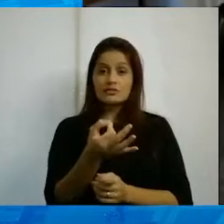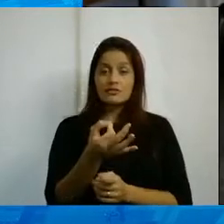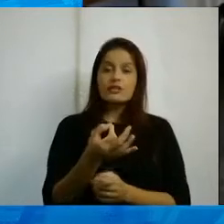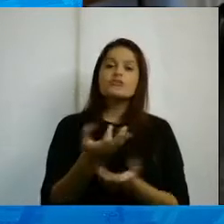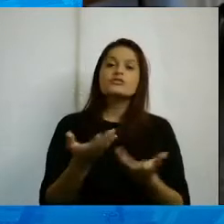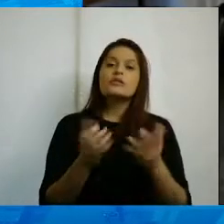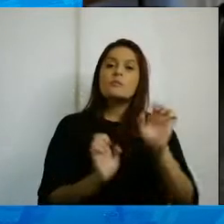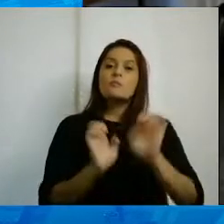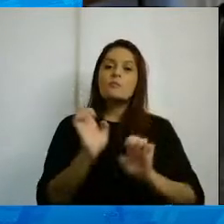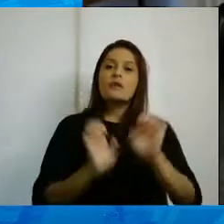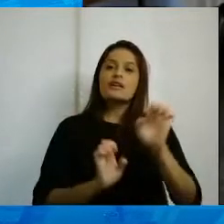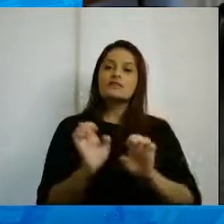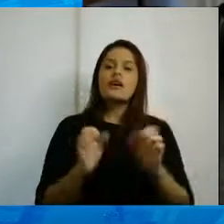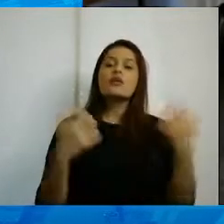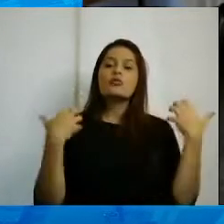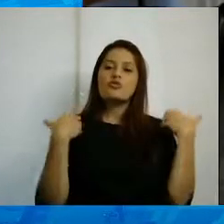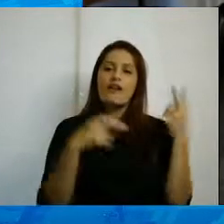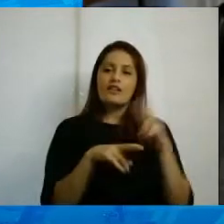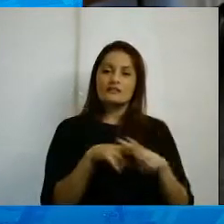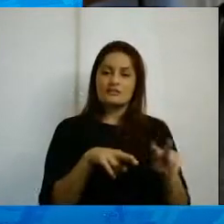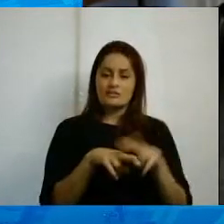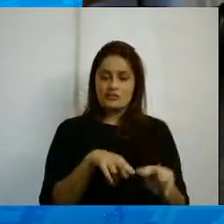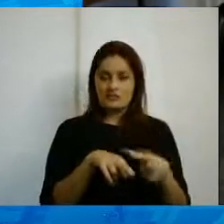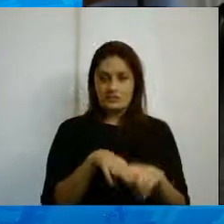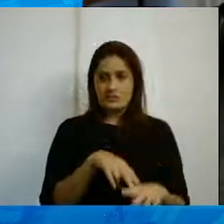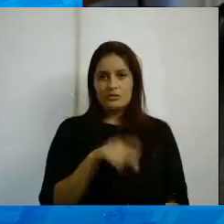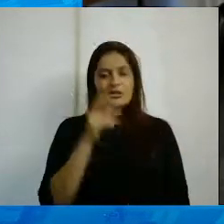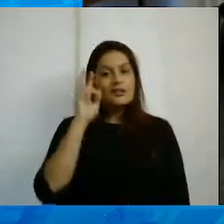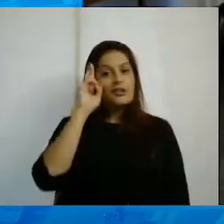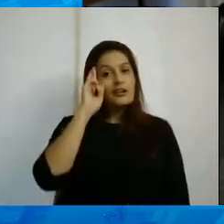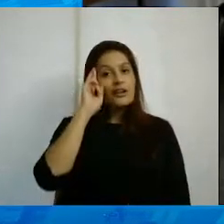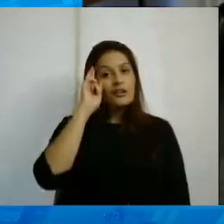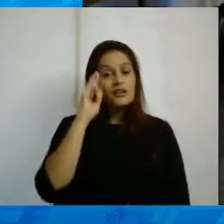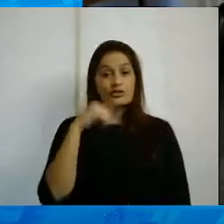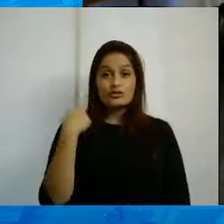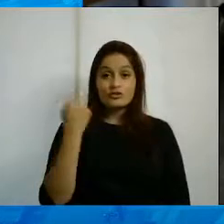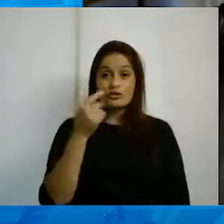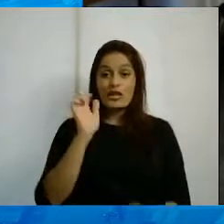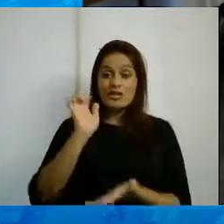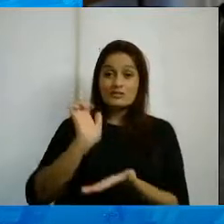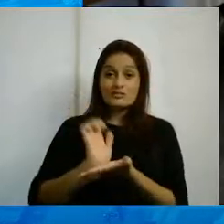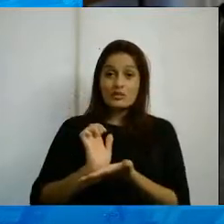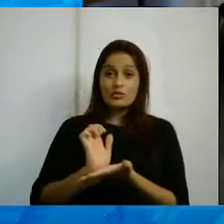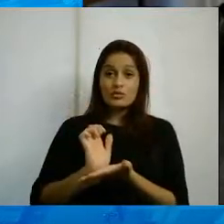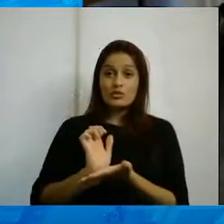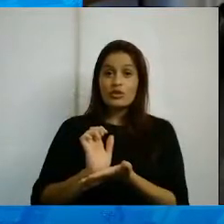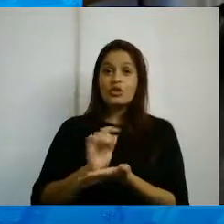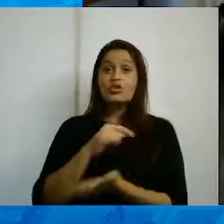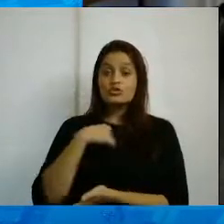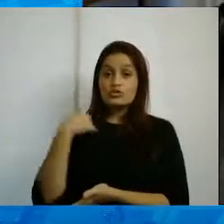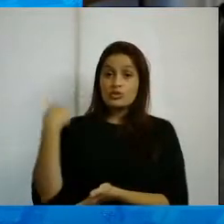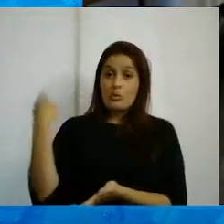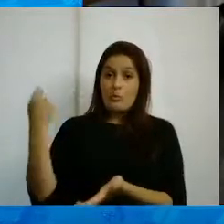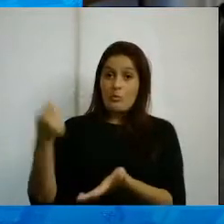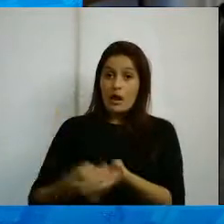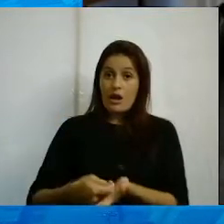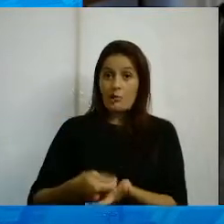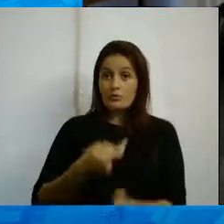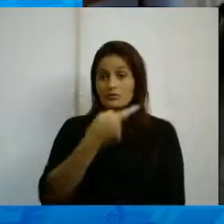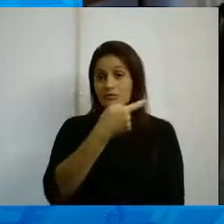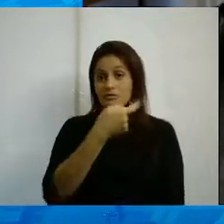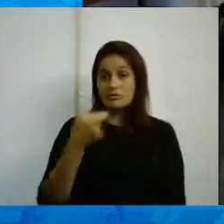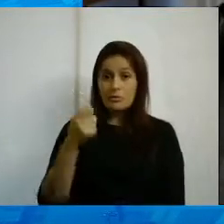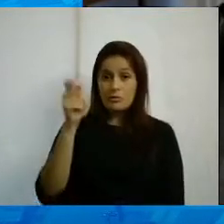Entonces la empresa gestiona todo eso. Recordar siempre que nosotros por el estatuto administrativo cancelamos el 100% de la remuneración